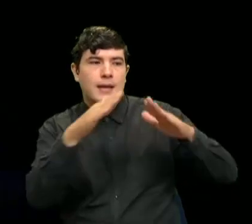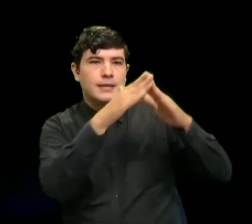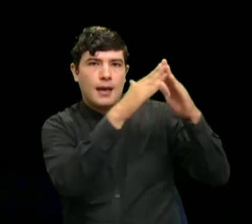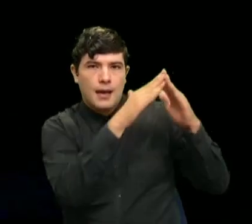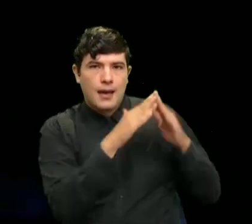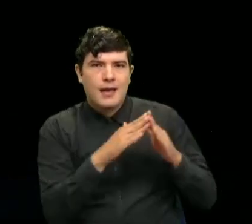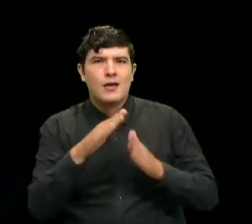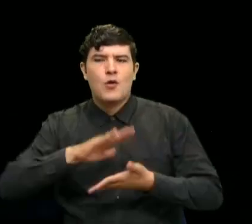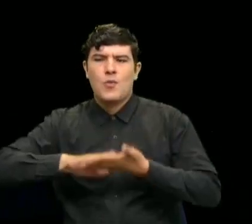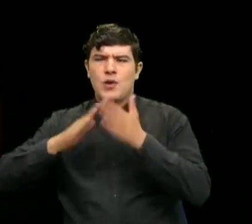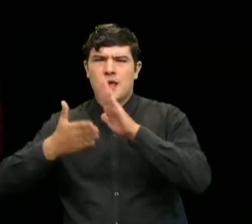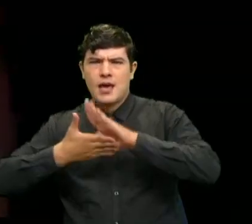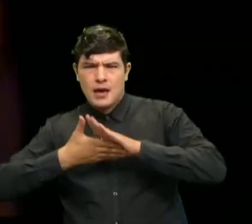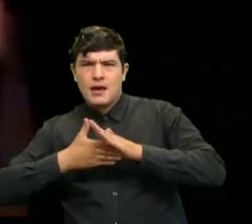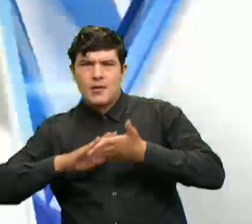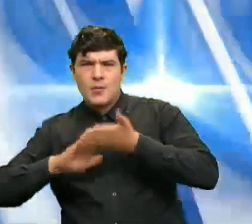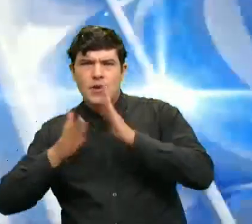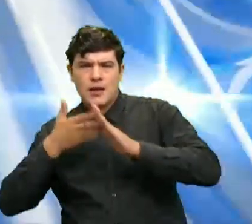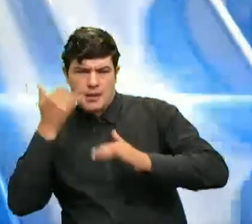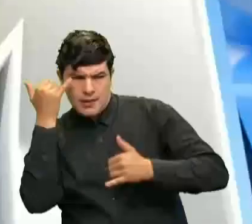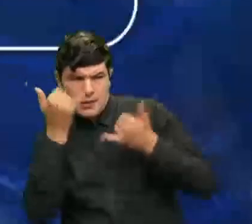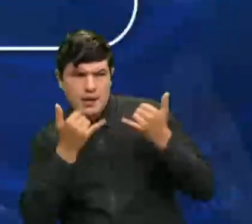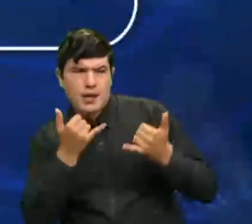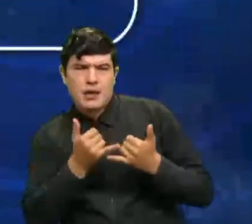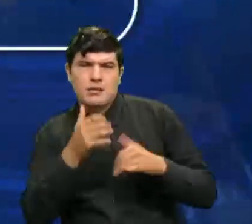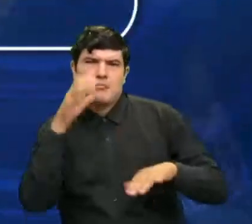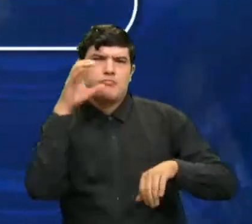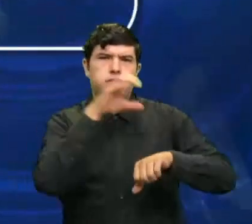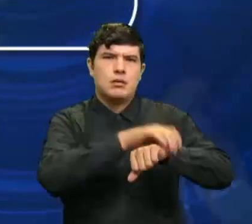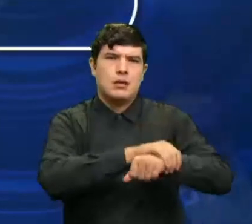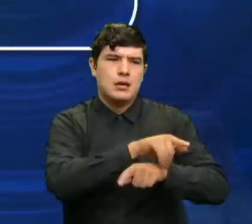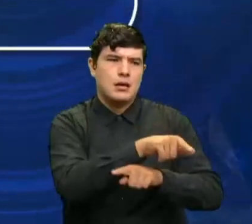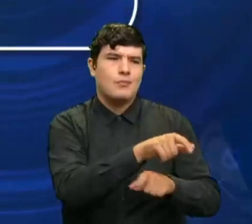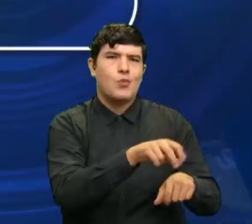Los delincuentes huyeron del lugar.